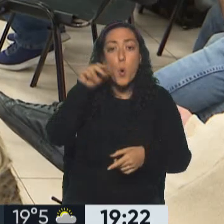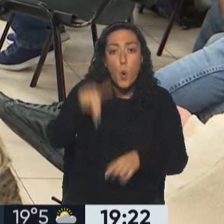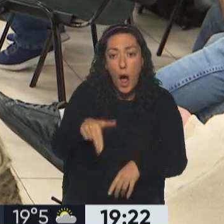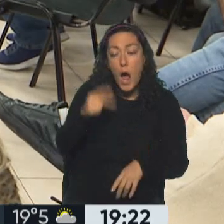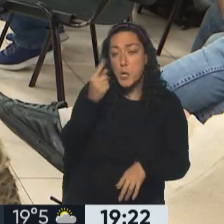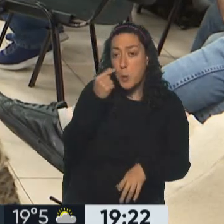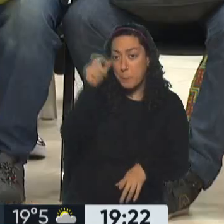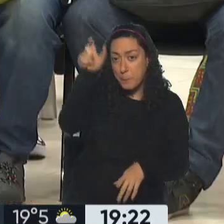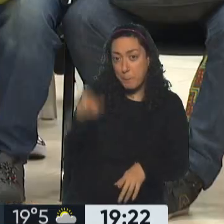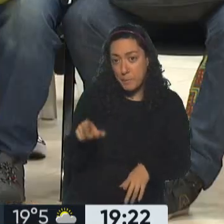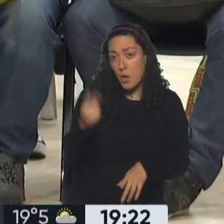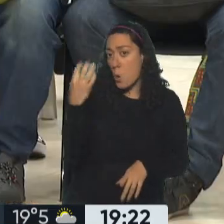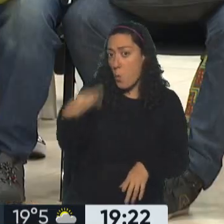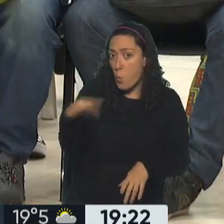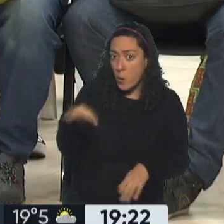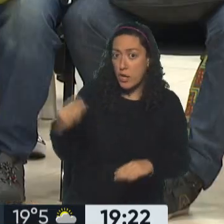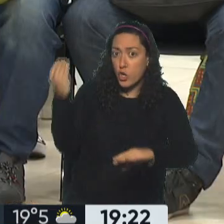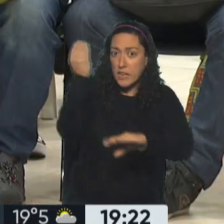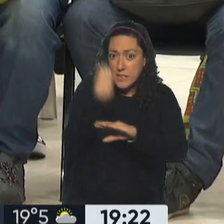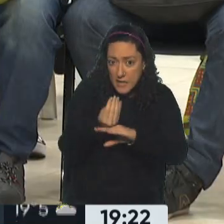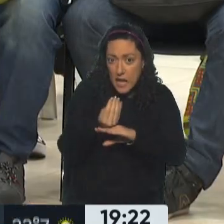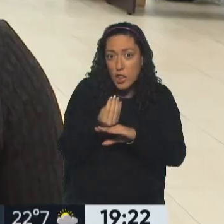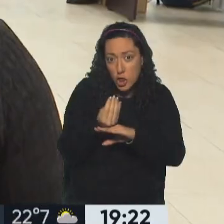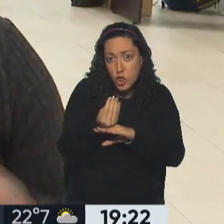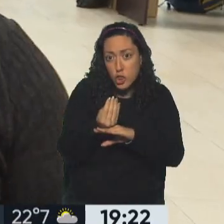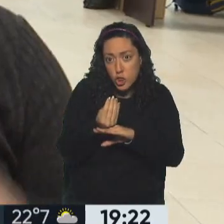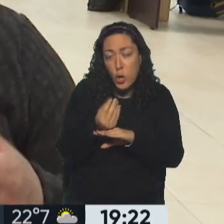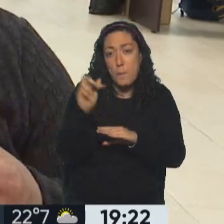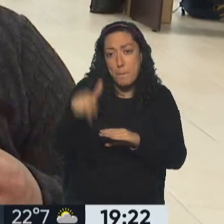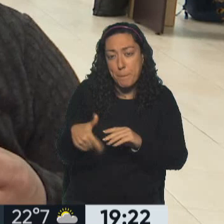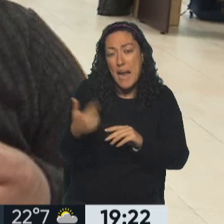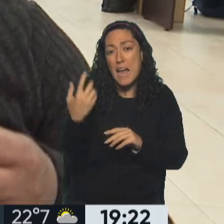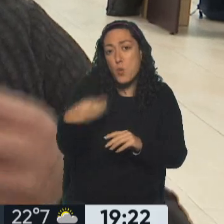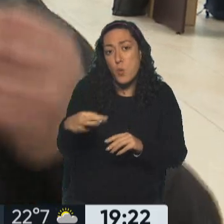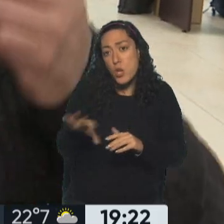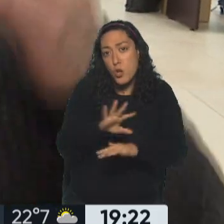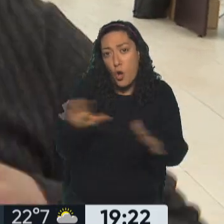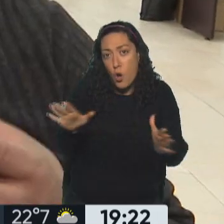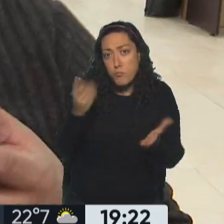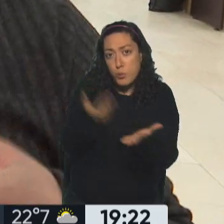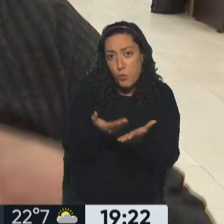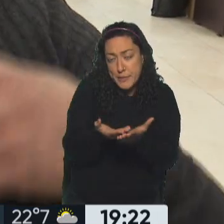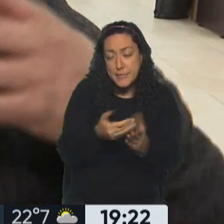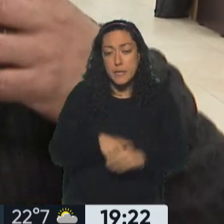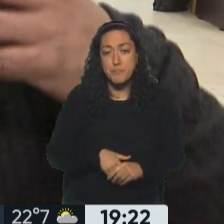de los, el único, creo, candidato que pone en agenda esto, pero sobre todo porque él